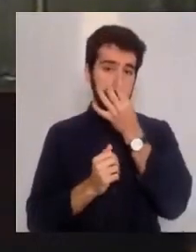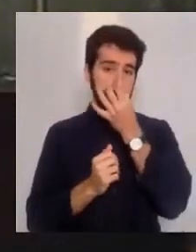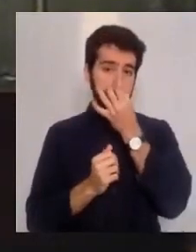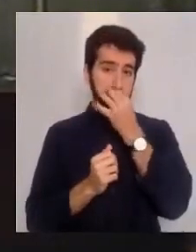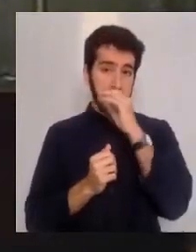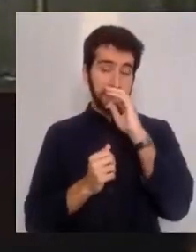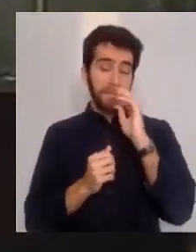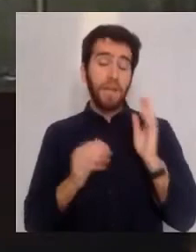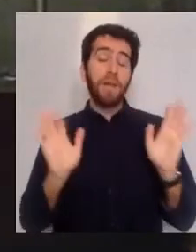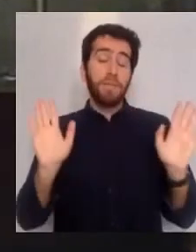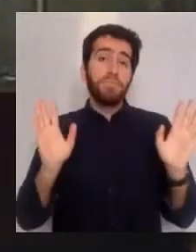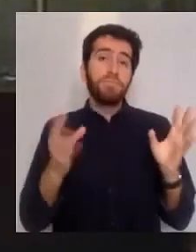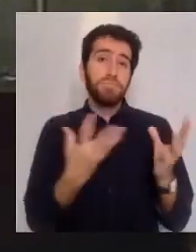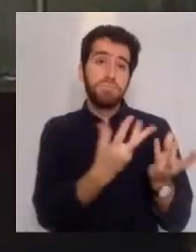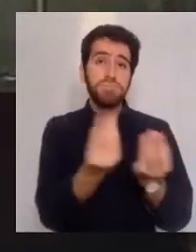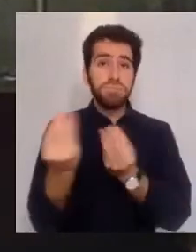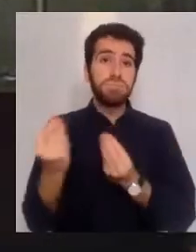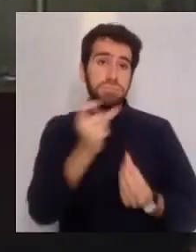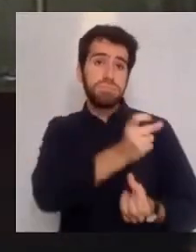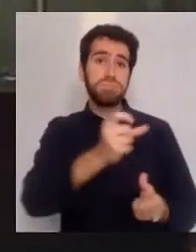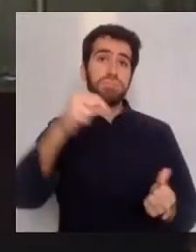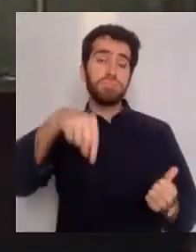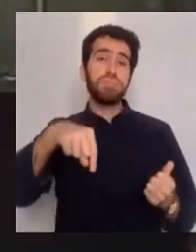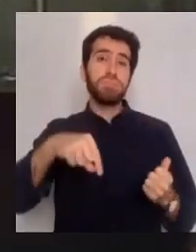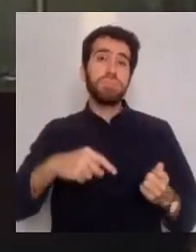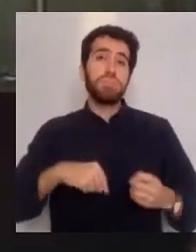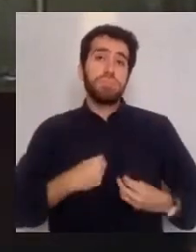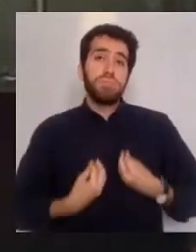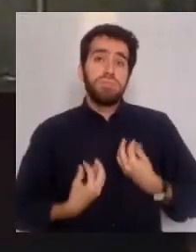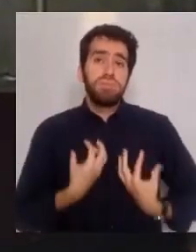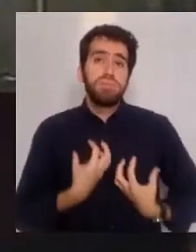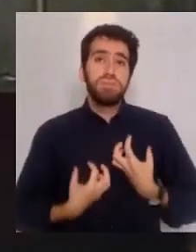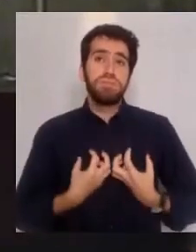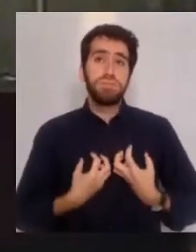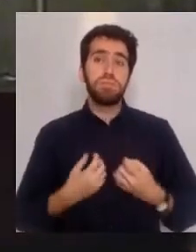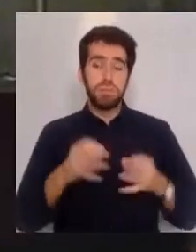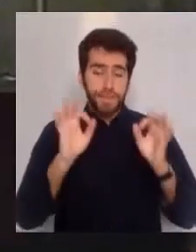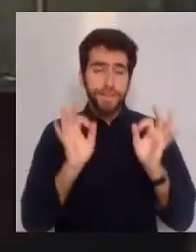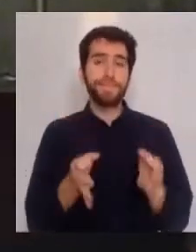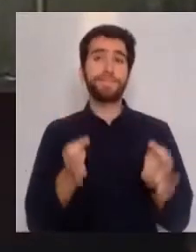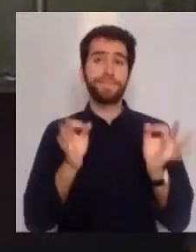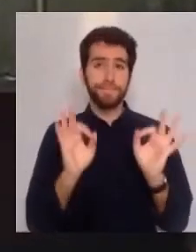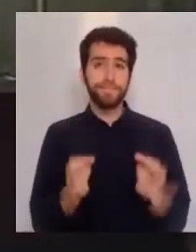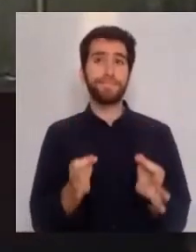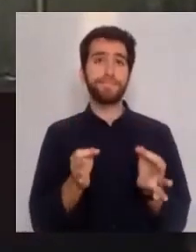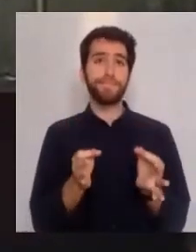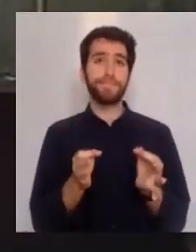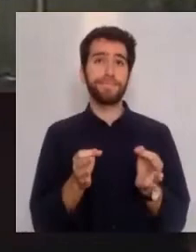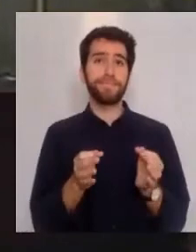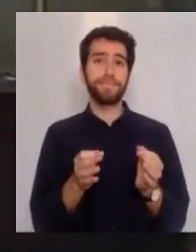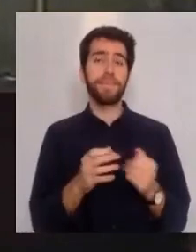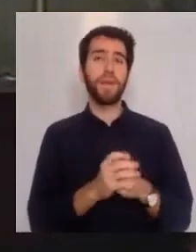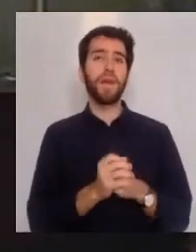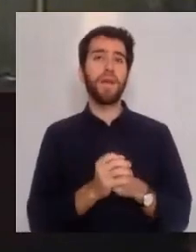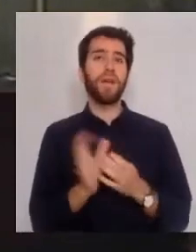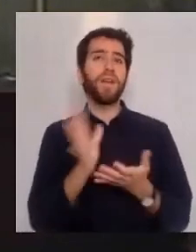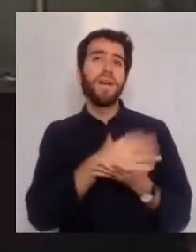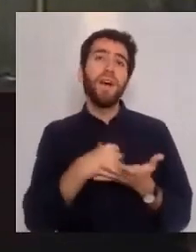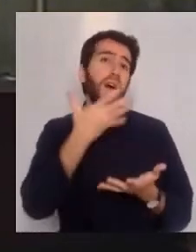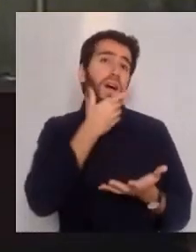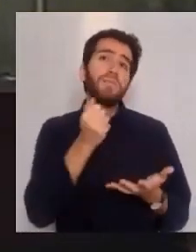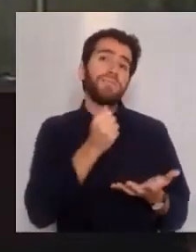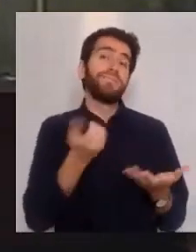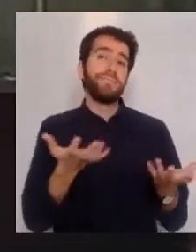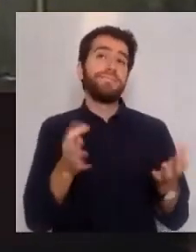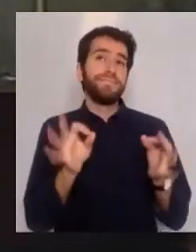vosotros podéis haceros en vuestro interior. Sí, sí, podéis decir. Todo eso es muy bonito, pero en este tiempo de